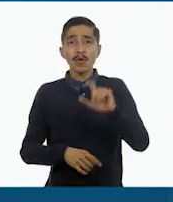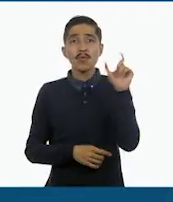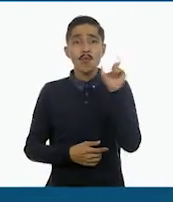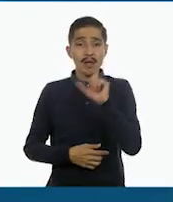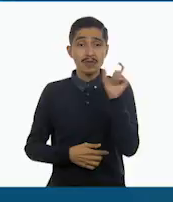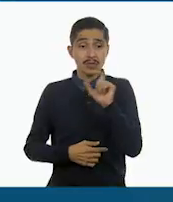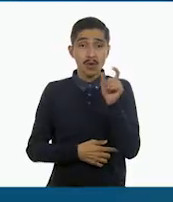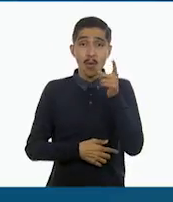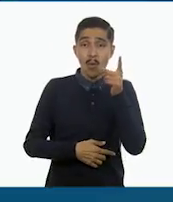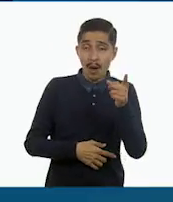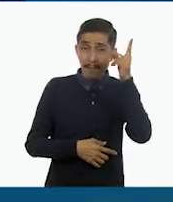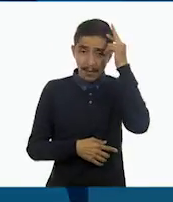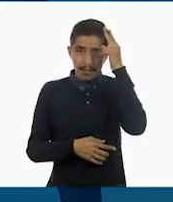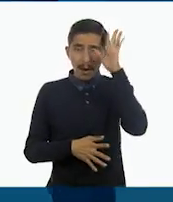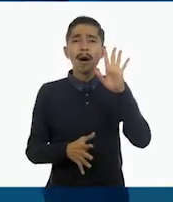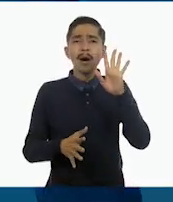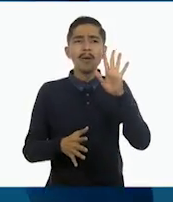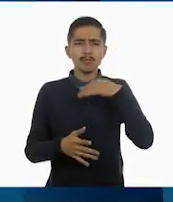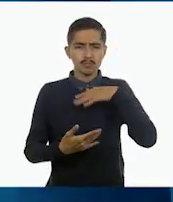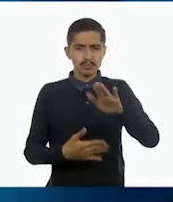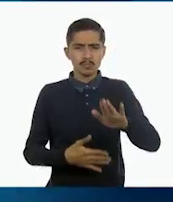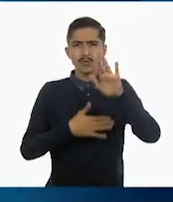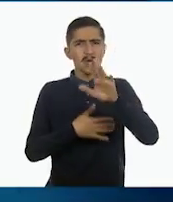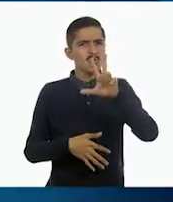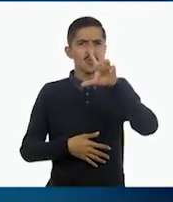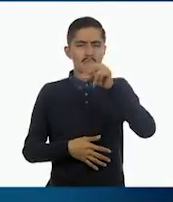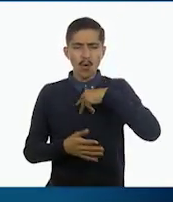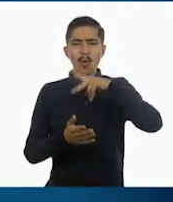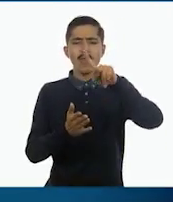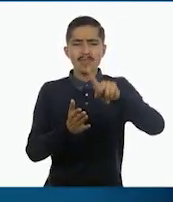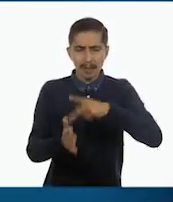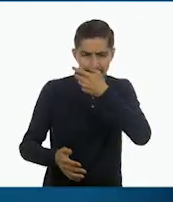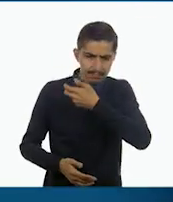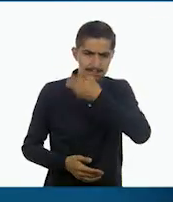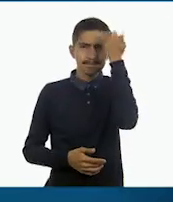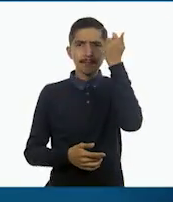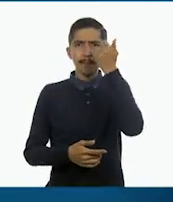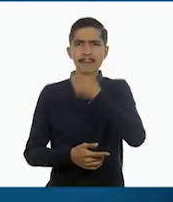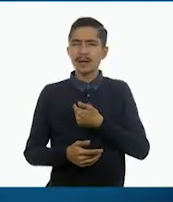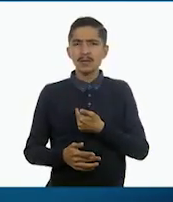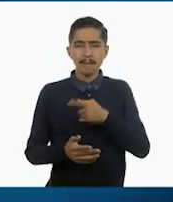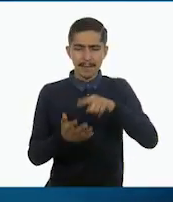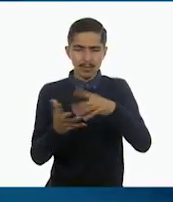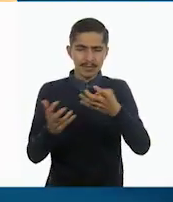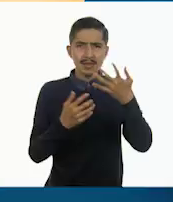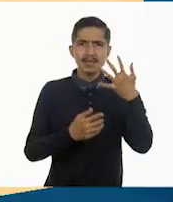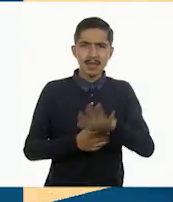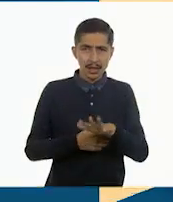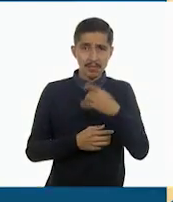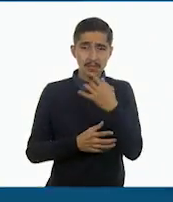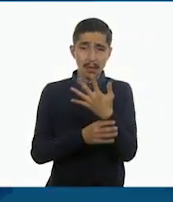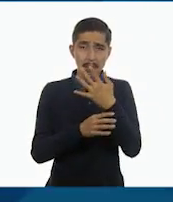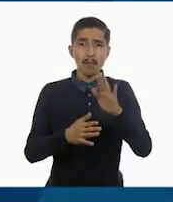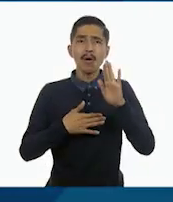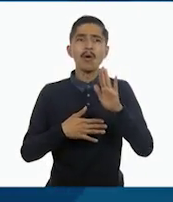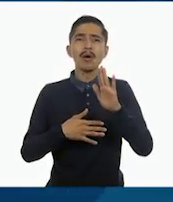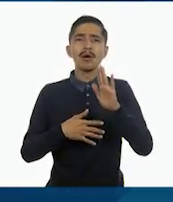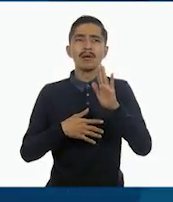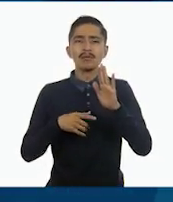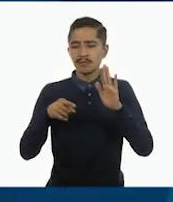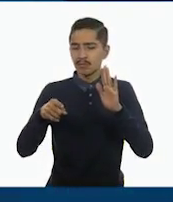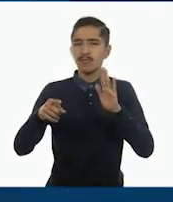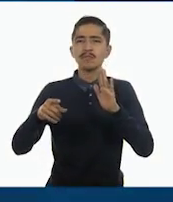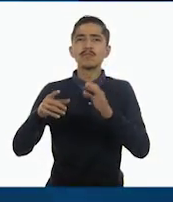al compromiso público de no reelegirse en 1910, surgió el movimiento